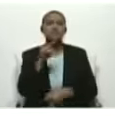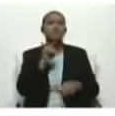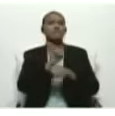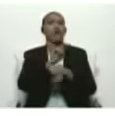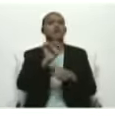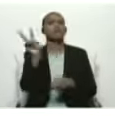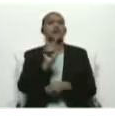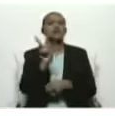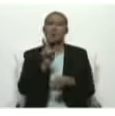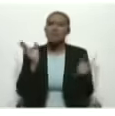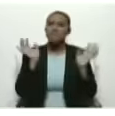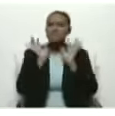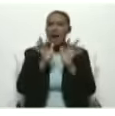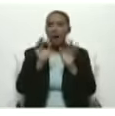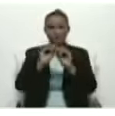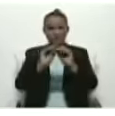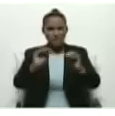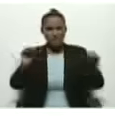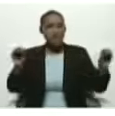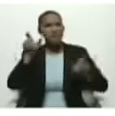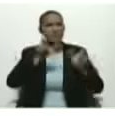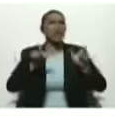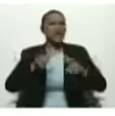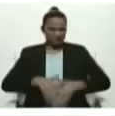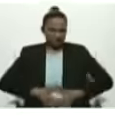calle. Salgan con su arrechera, ¿se acuerdan?